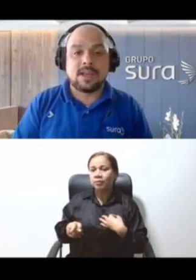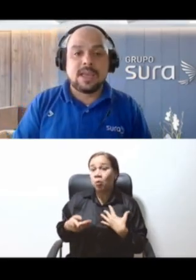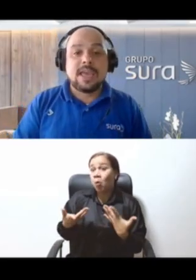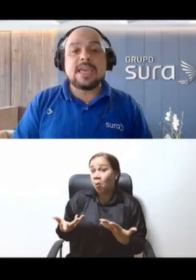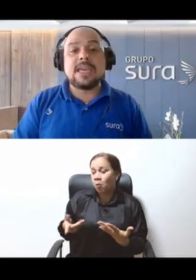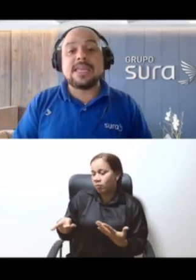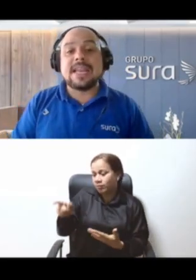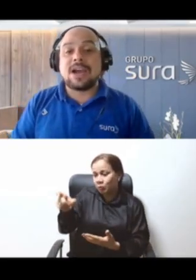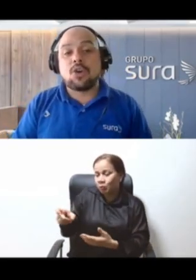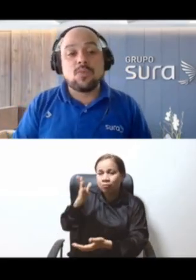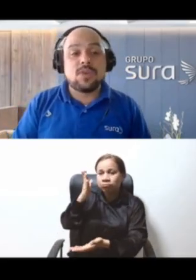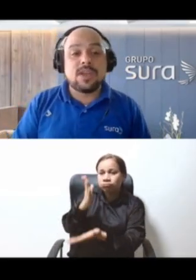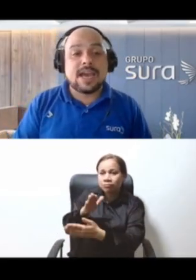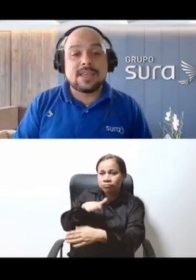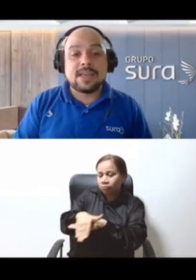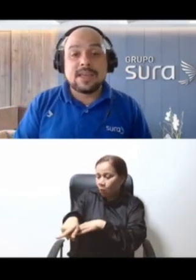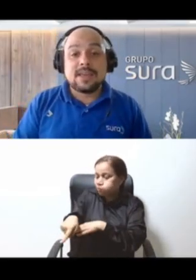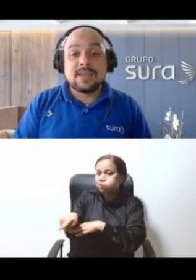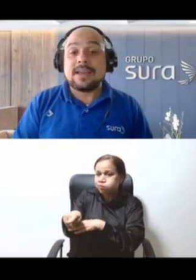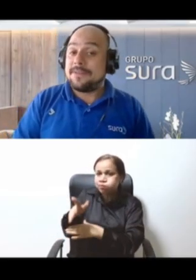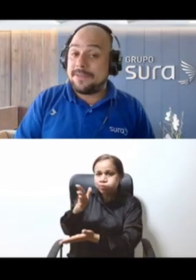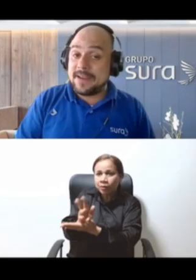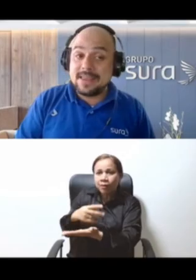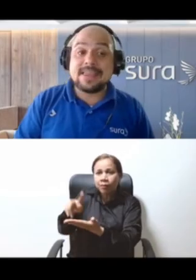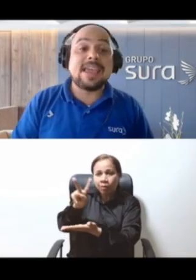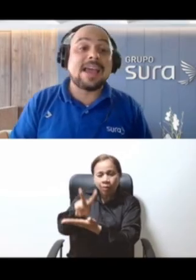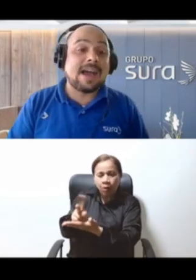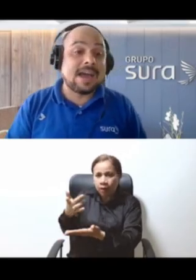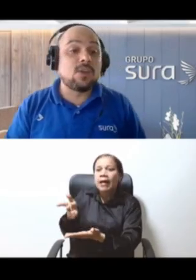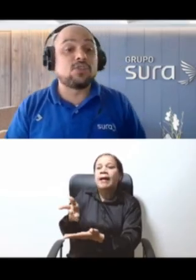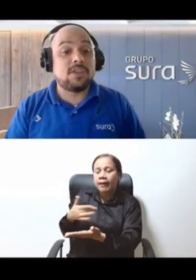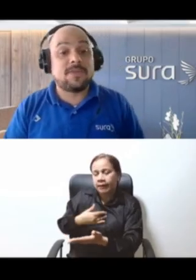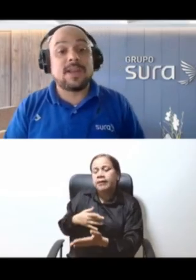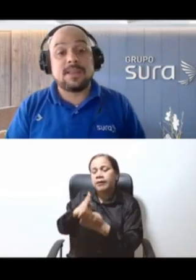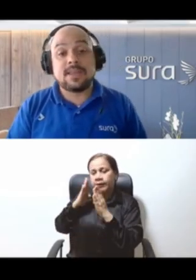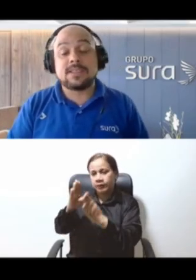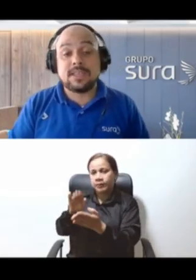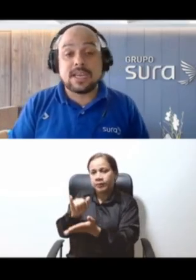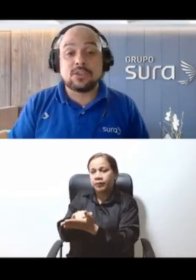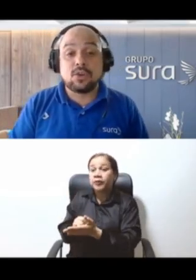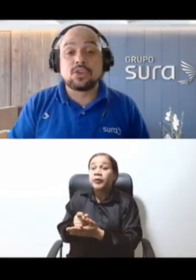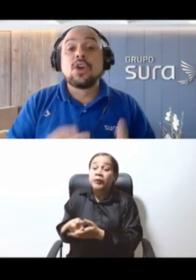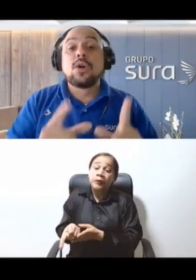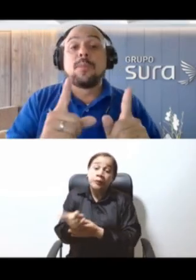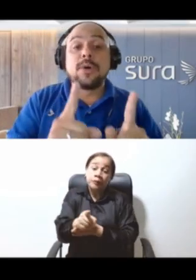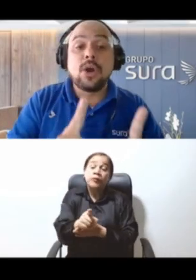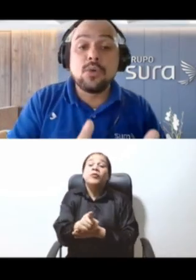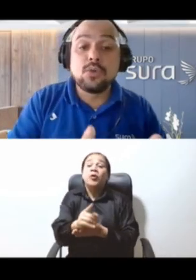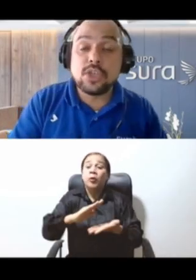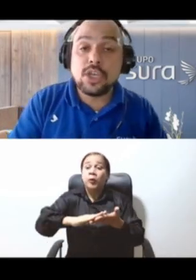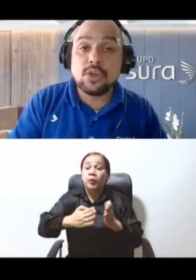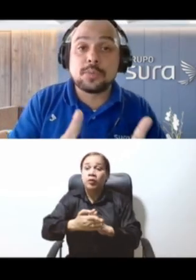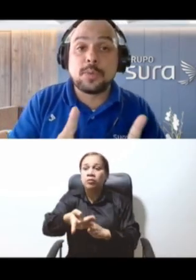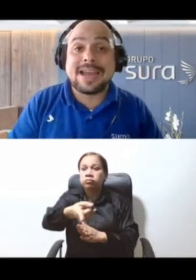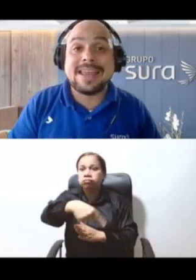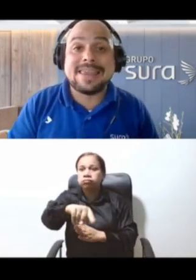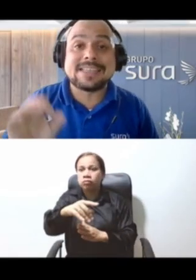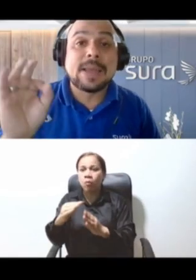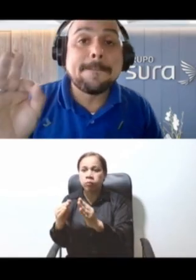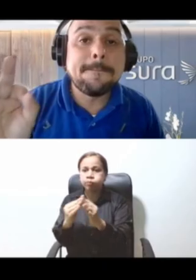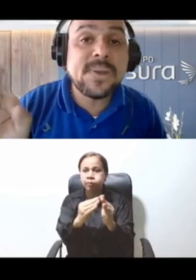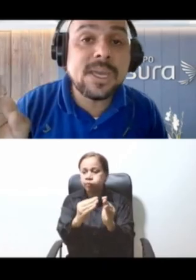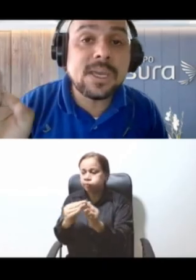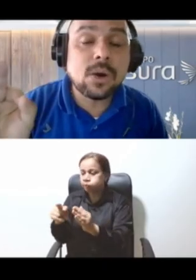a atender y de la comunidad frente a los diferentes riesgos producidos